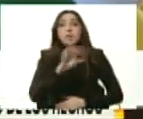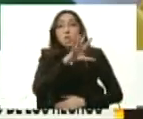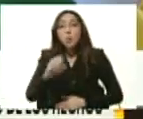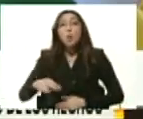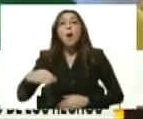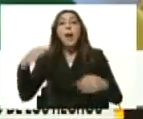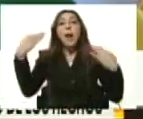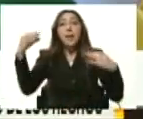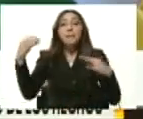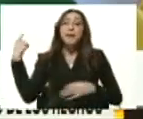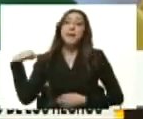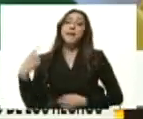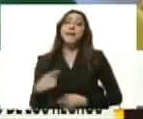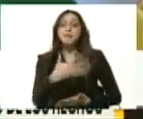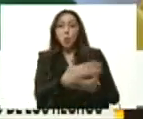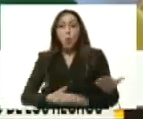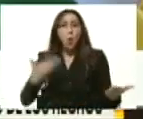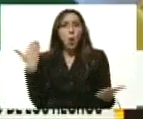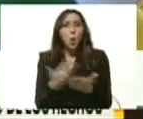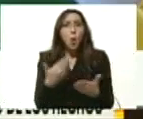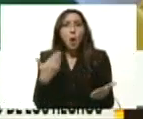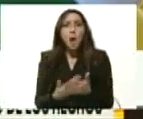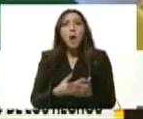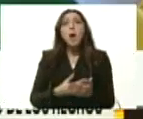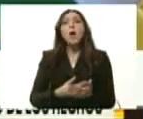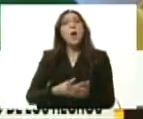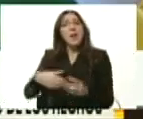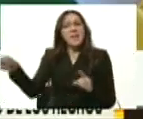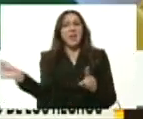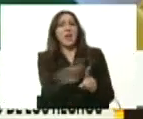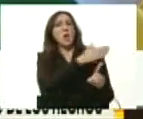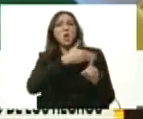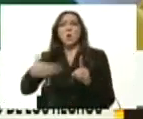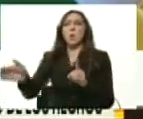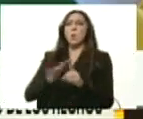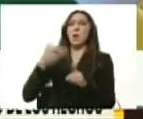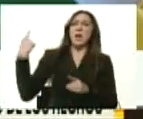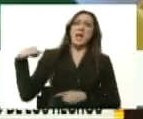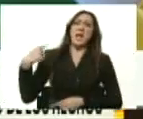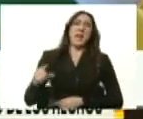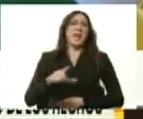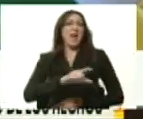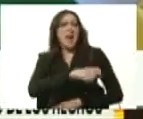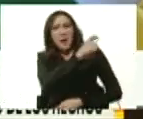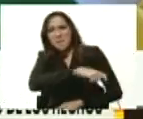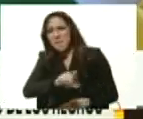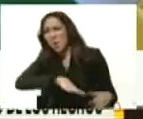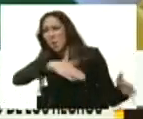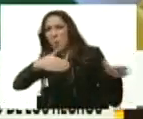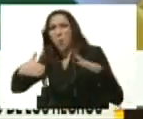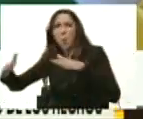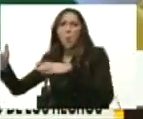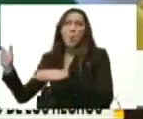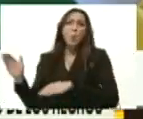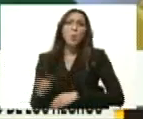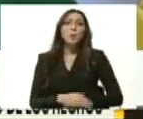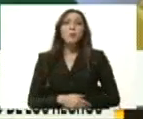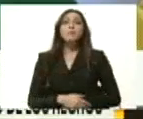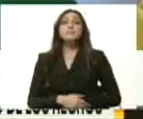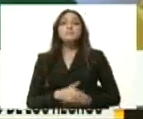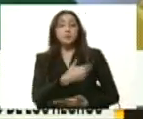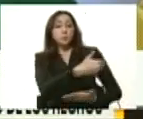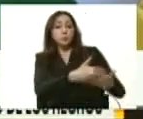contemplan testimonios y narración de las torturas, vejámenes y crímenes de lesa humanidad, el